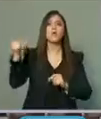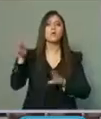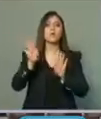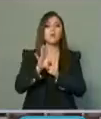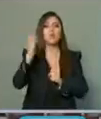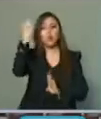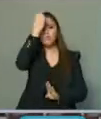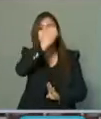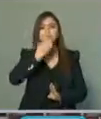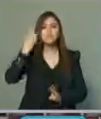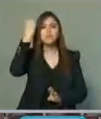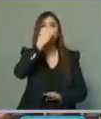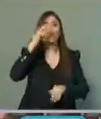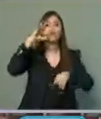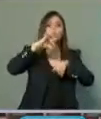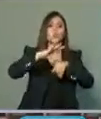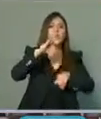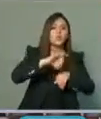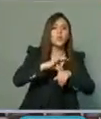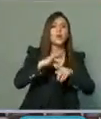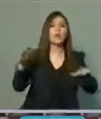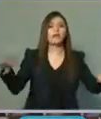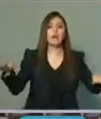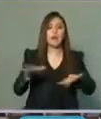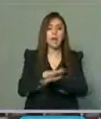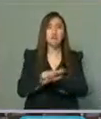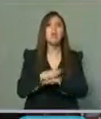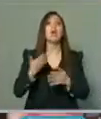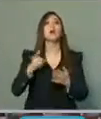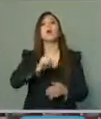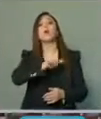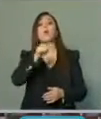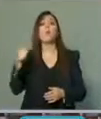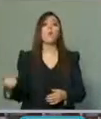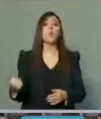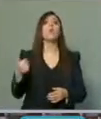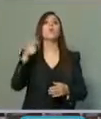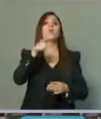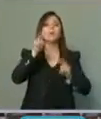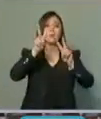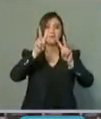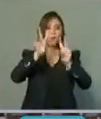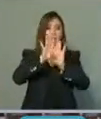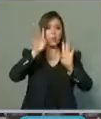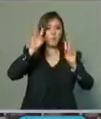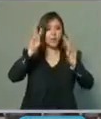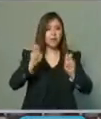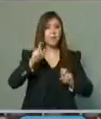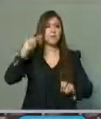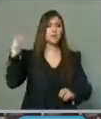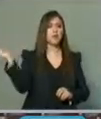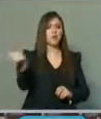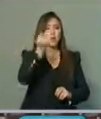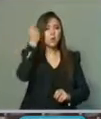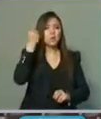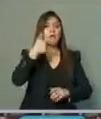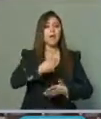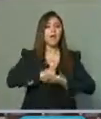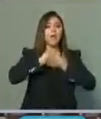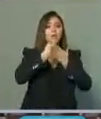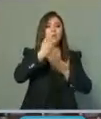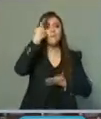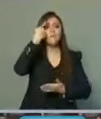que la nueva tecnología permite poder producir alimento de manera más eficaz. Claro. Pero eso